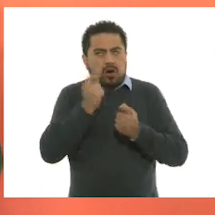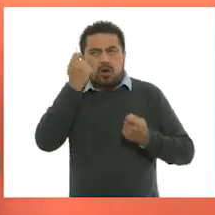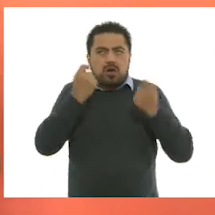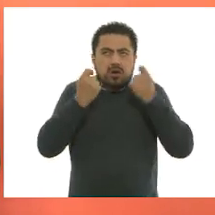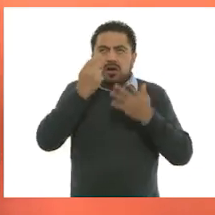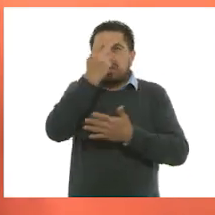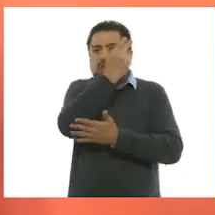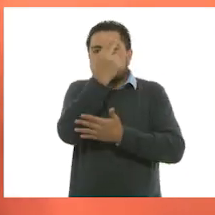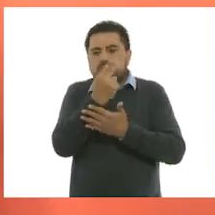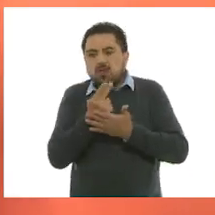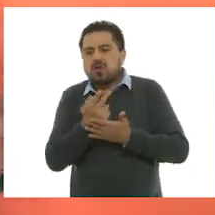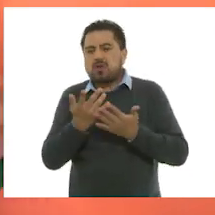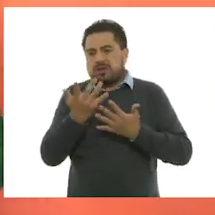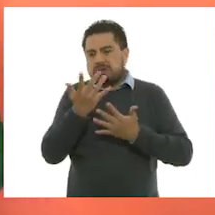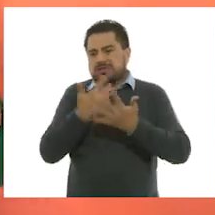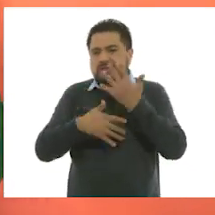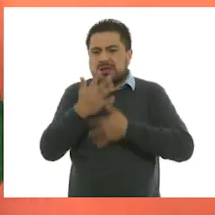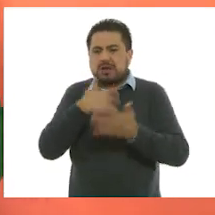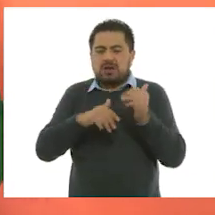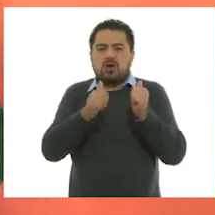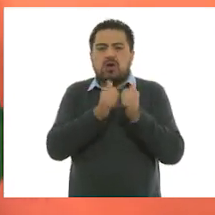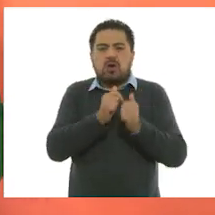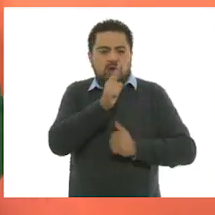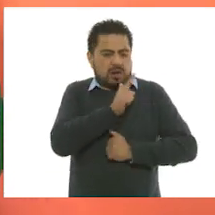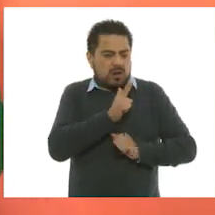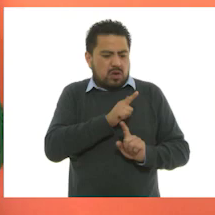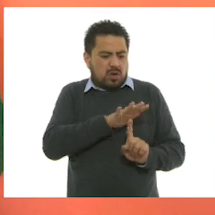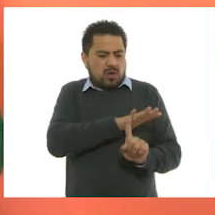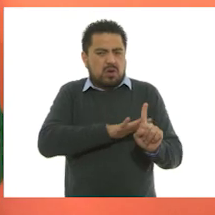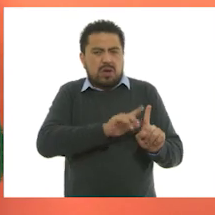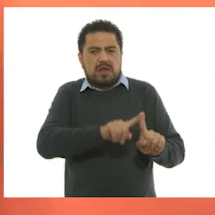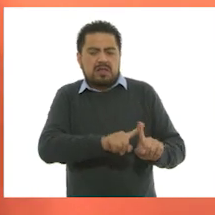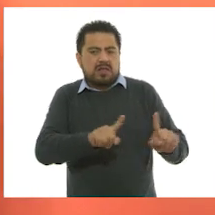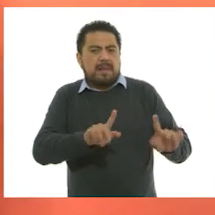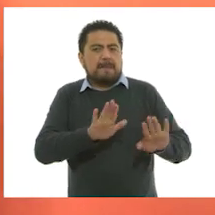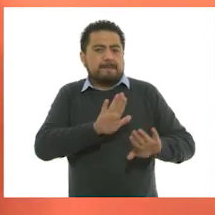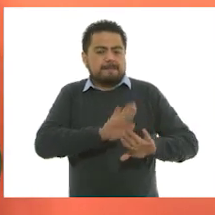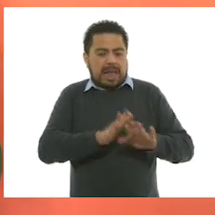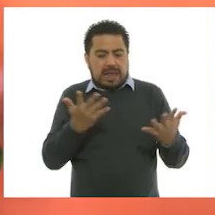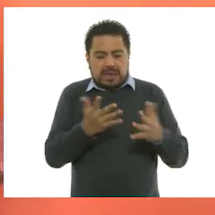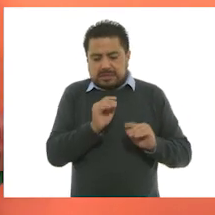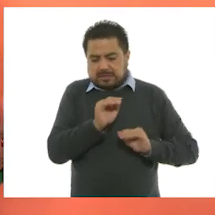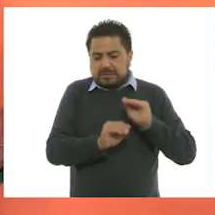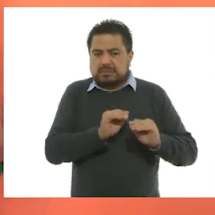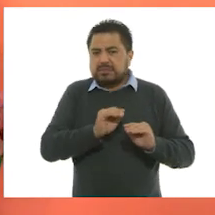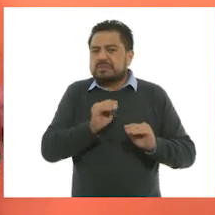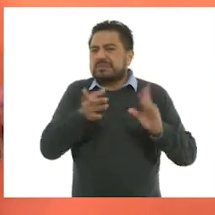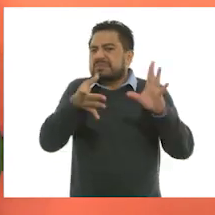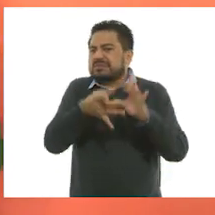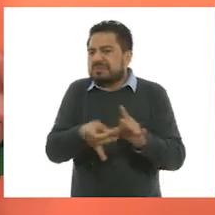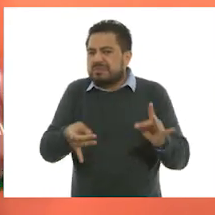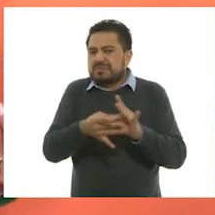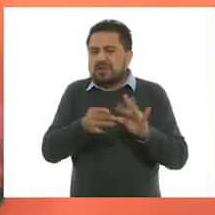dibujos, de señas, comparado con un lenguaje más elaborado, me refiero a